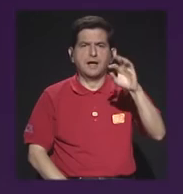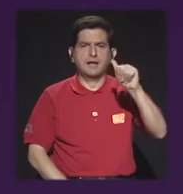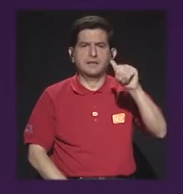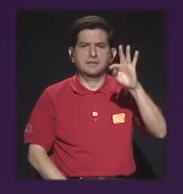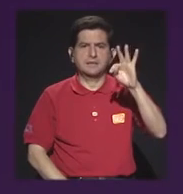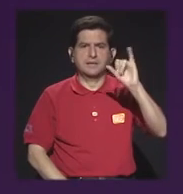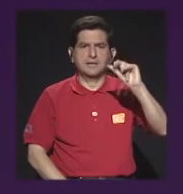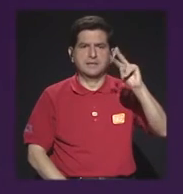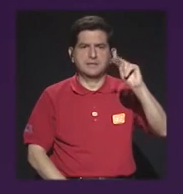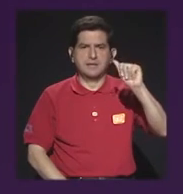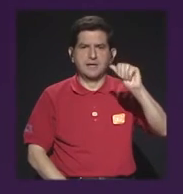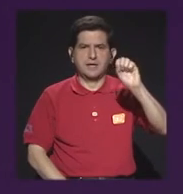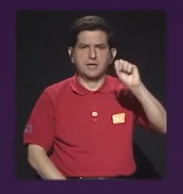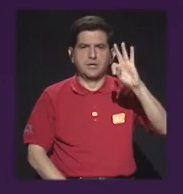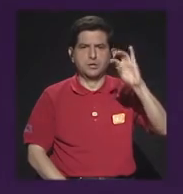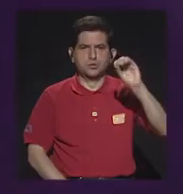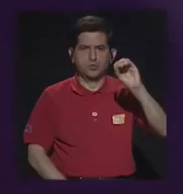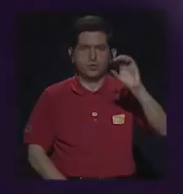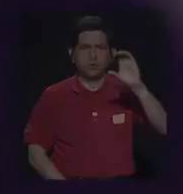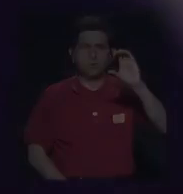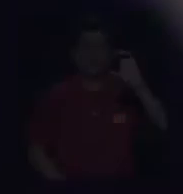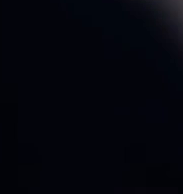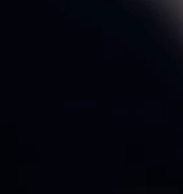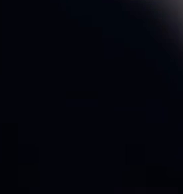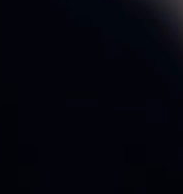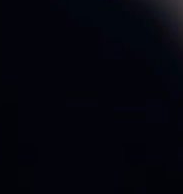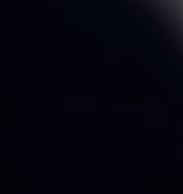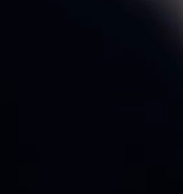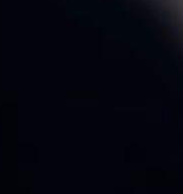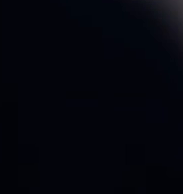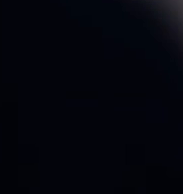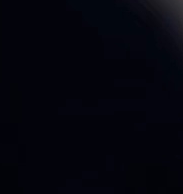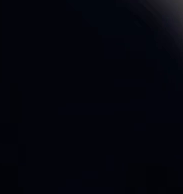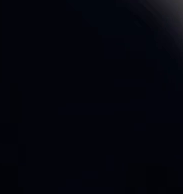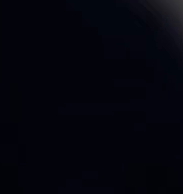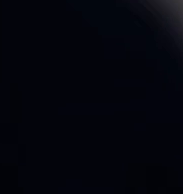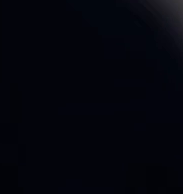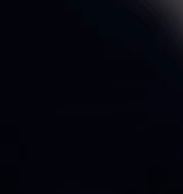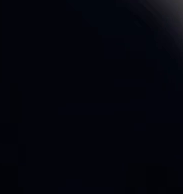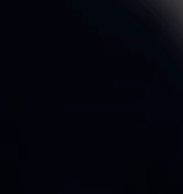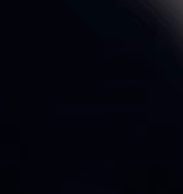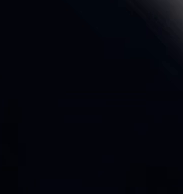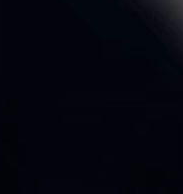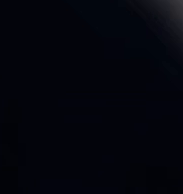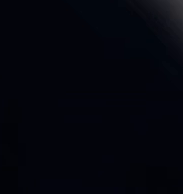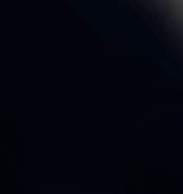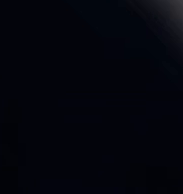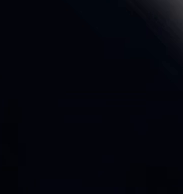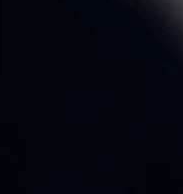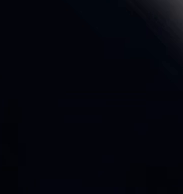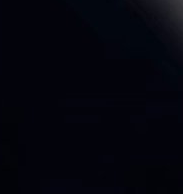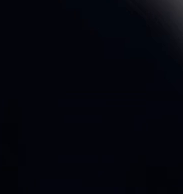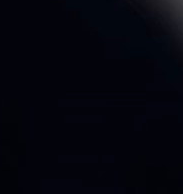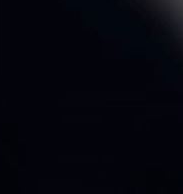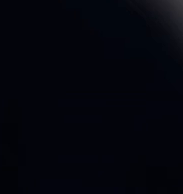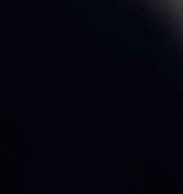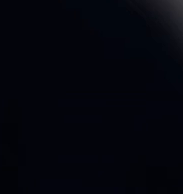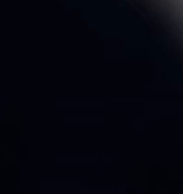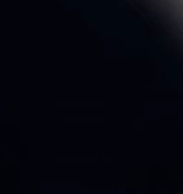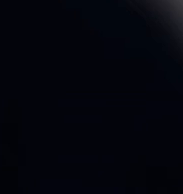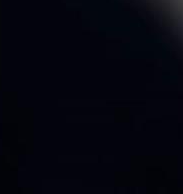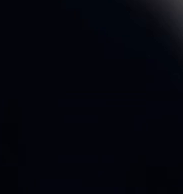Soto Cabrera, una abogada feminista, activista y luchadora de larga trayectoria por los derechos humanos de las